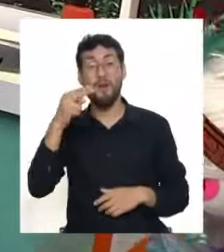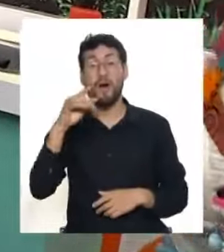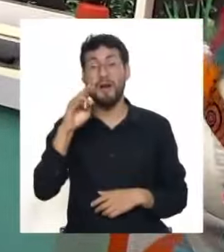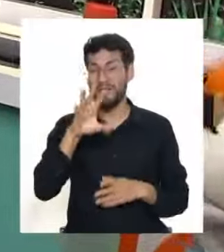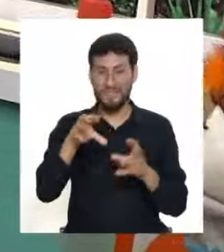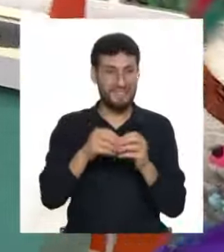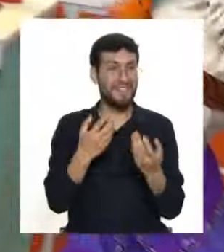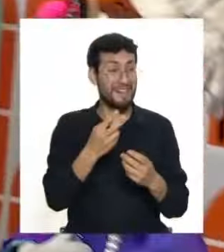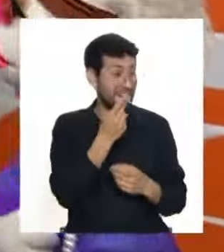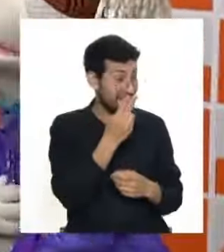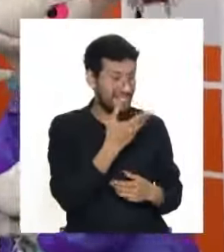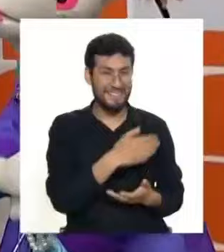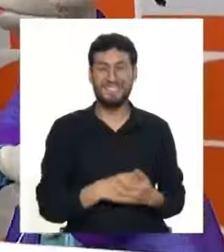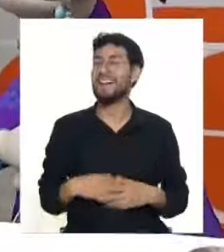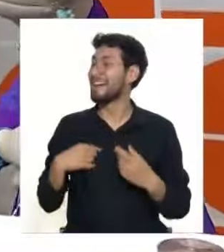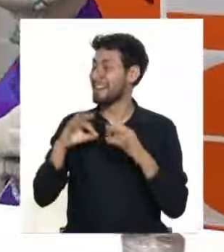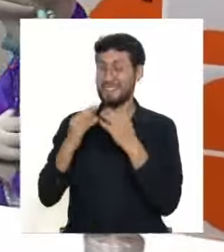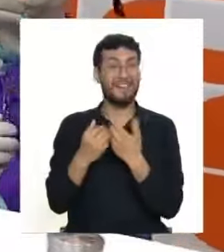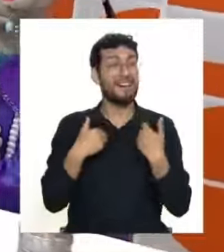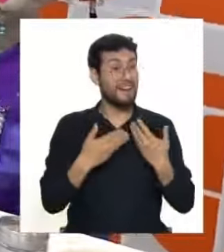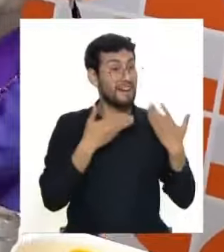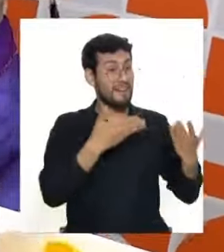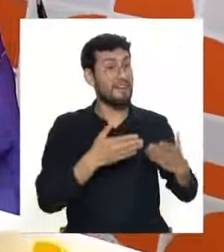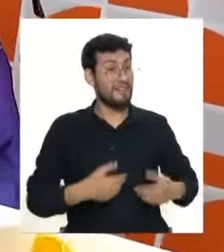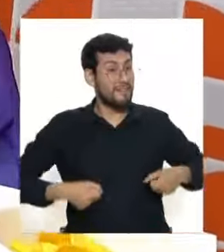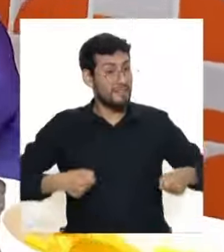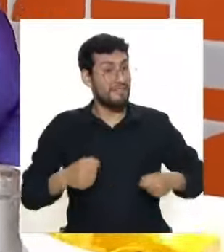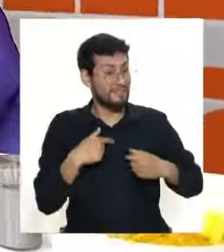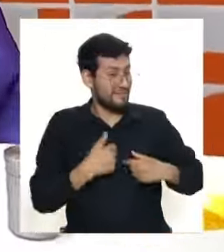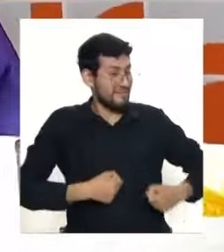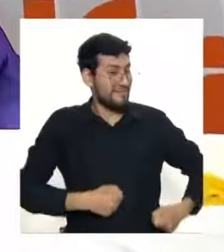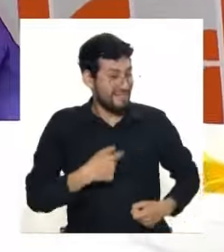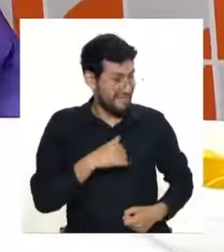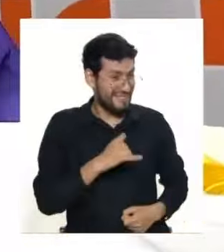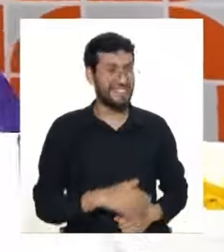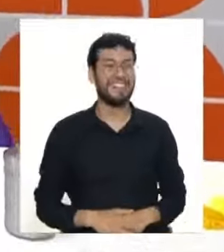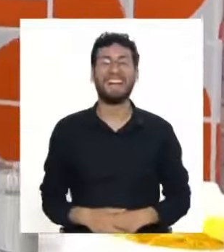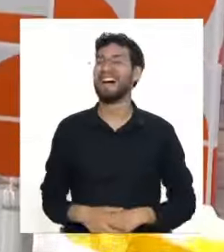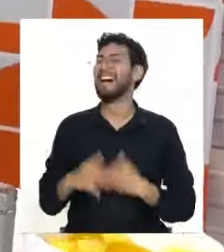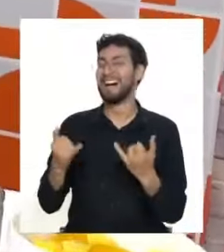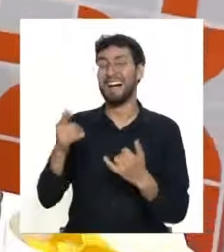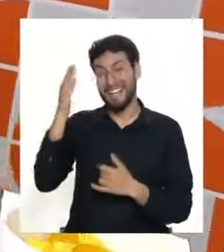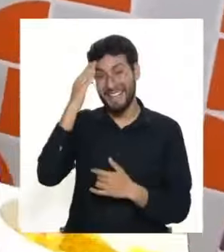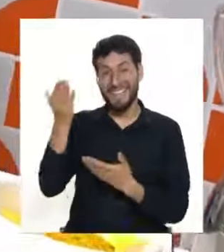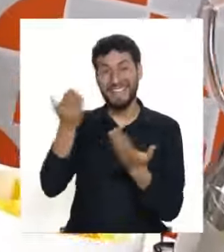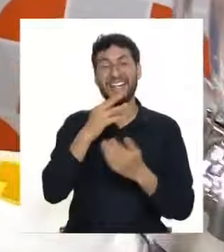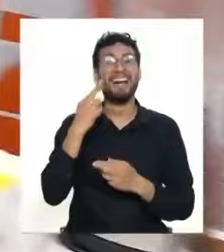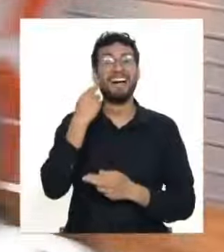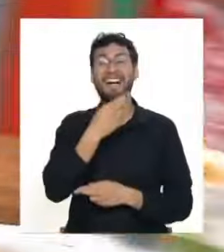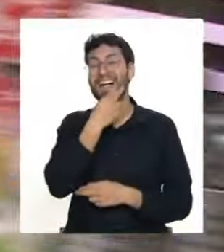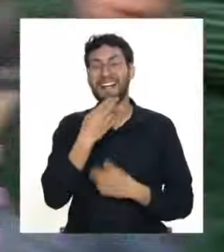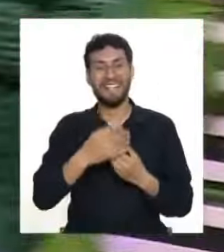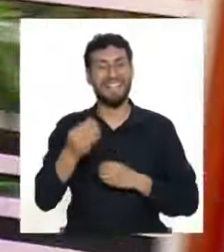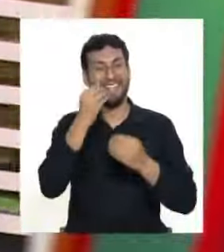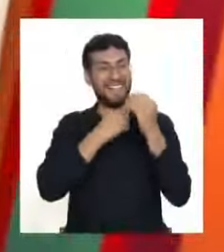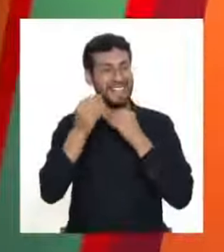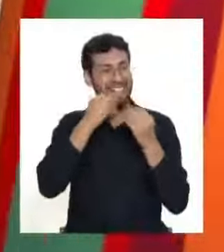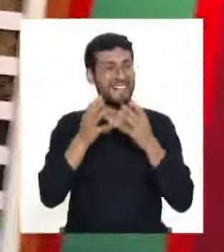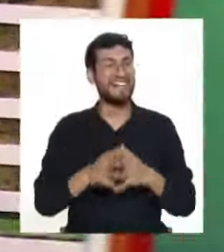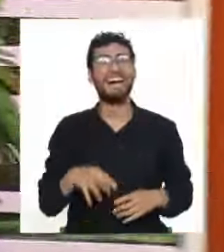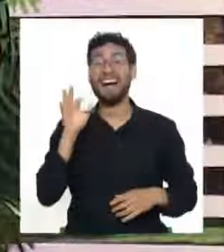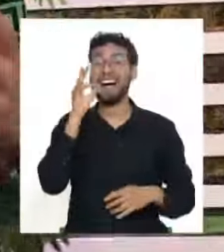guambrillos, sobre todo para ti también. Restaurante familiar. Debo tener uno así como yo. Así que ya saben, vayan, visiten el restaurante, coman